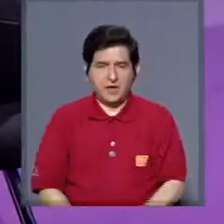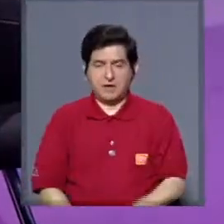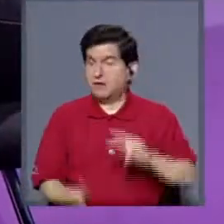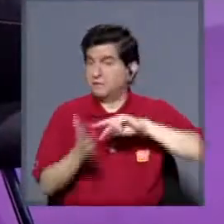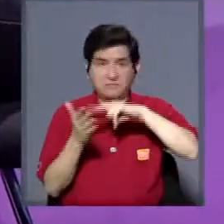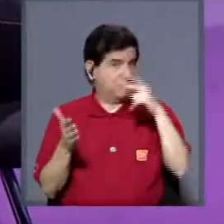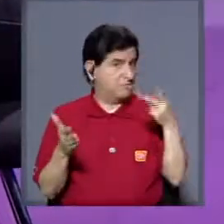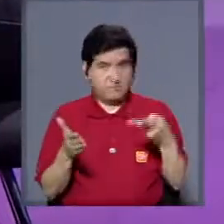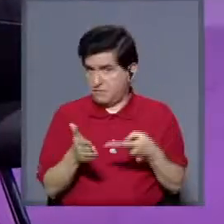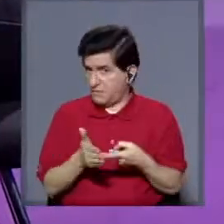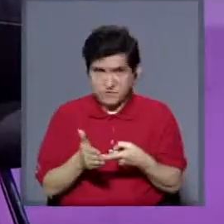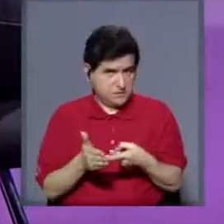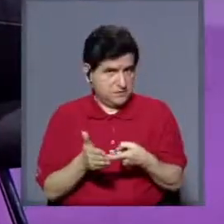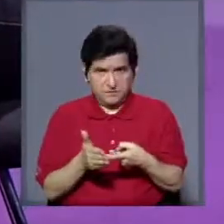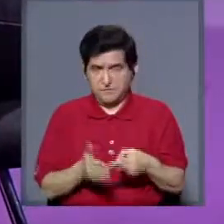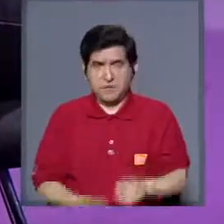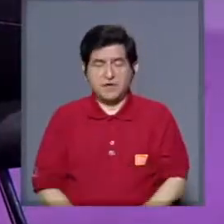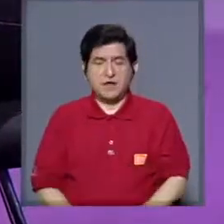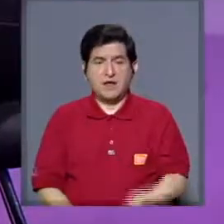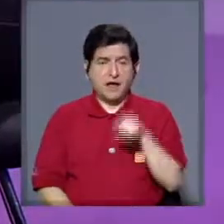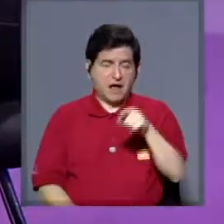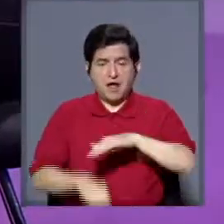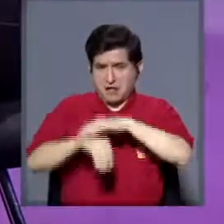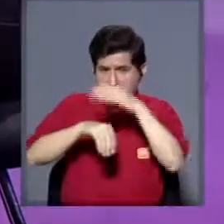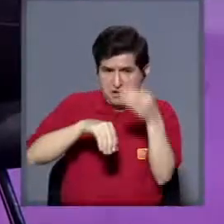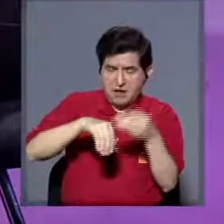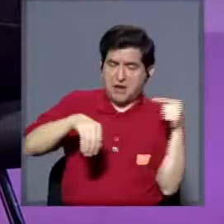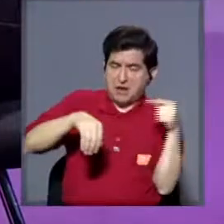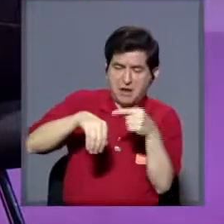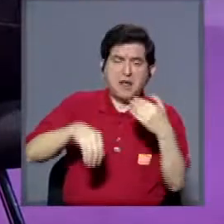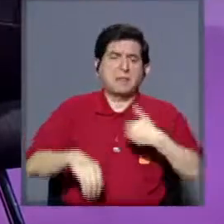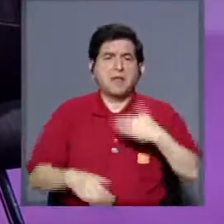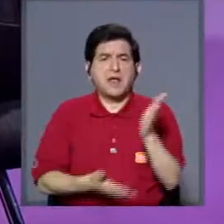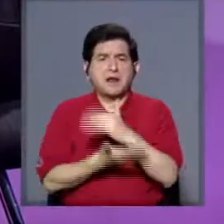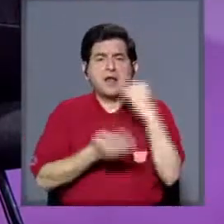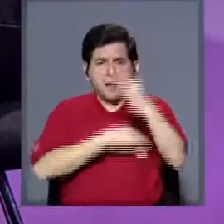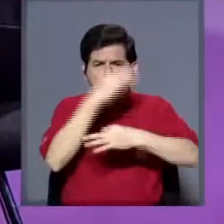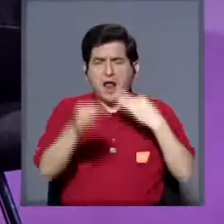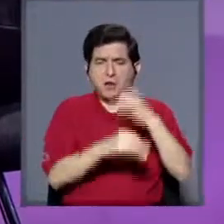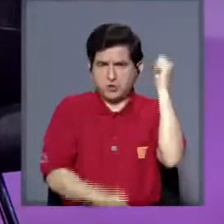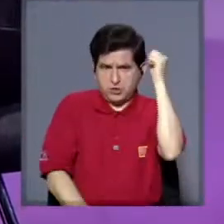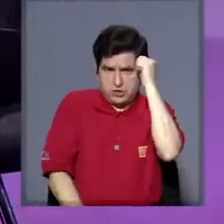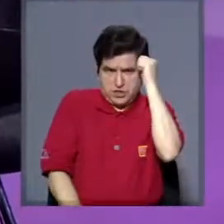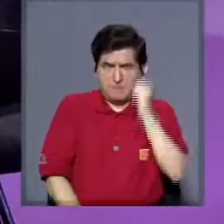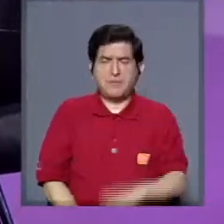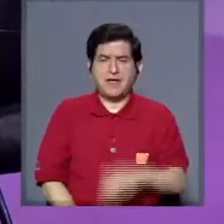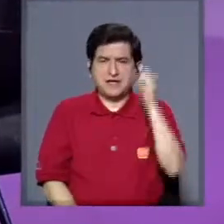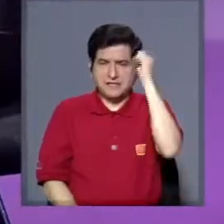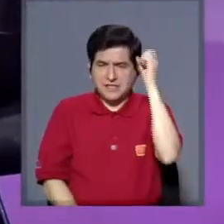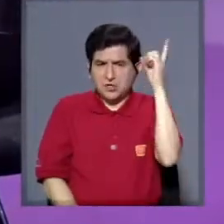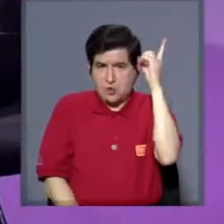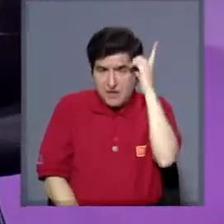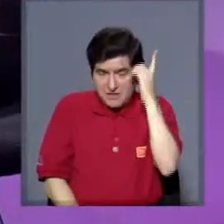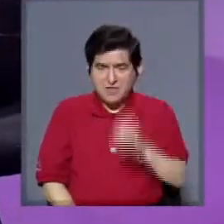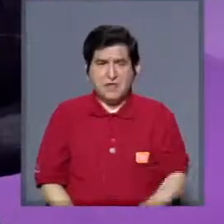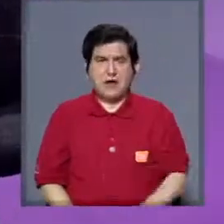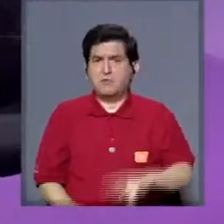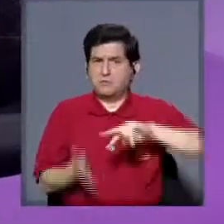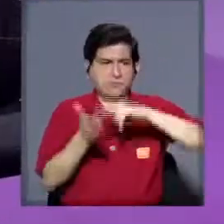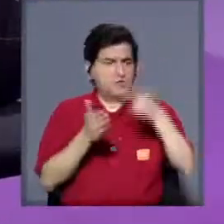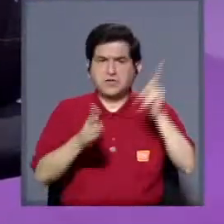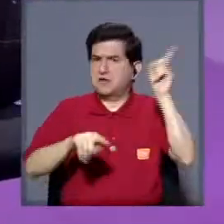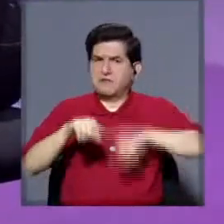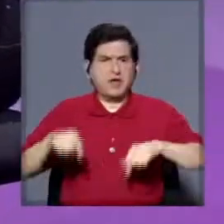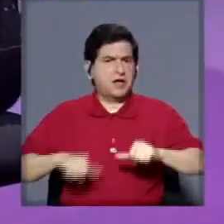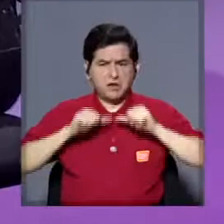no significa digamos que que el embrión tenga alguna algún tipo de síndrome y el síndrome de down no es una cuestión incompatible con la